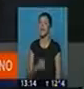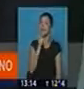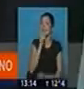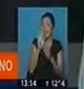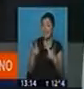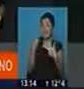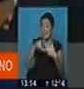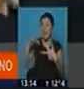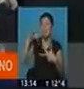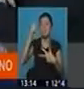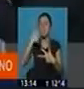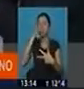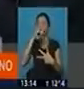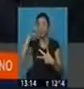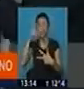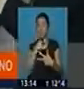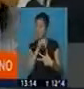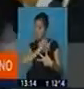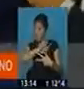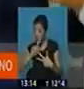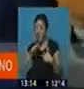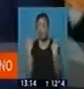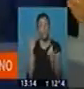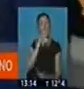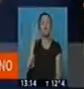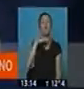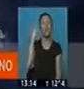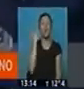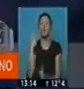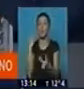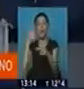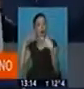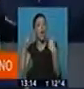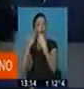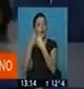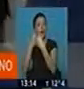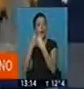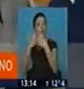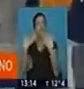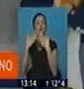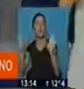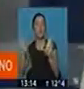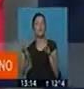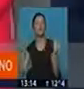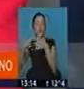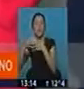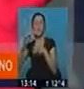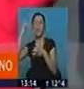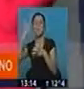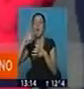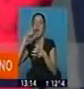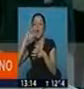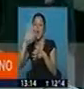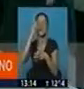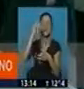se niega a aceptar, Rajoy no descarta llegar a un acuerdo con los liberales, el Partido Nacionalista Vasco y Coalición Canarias,